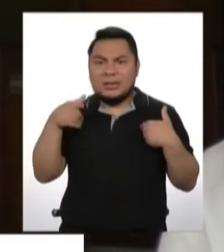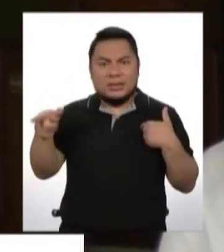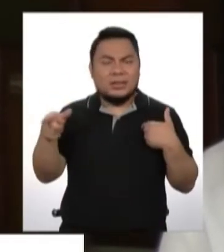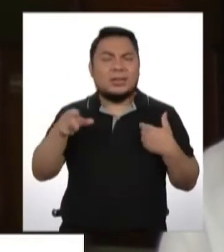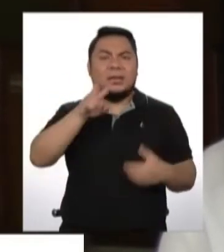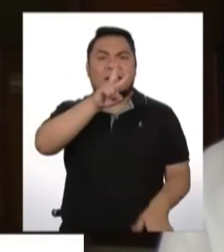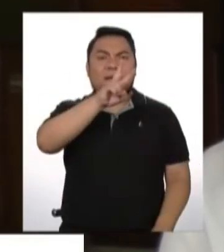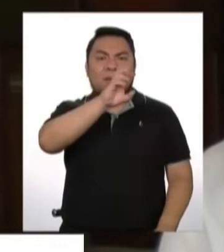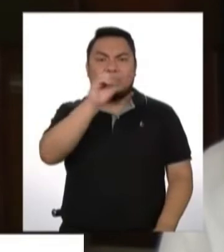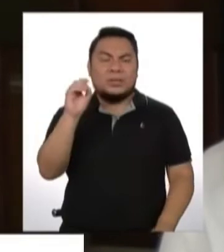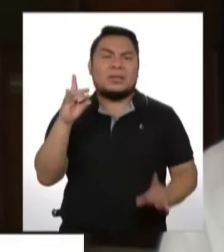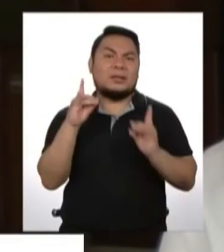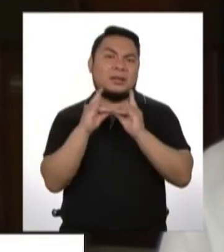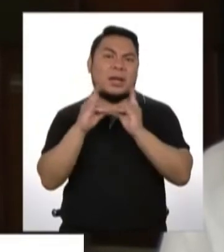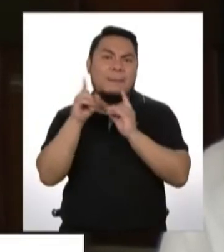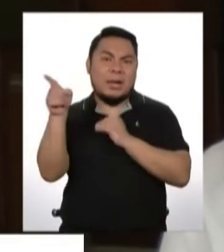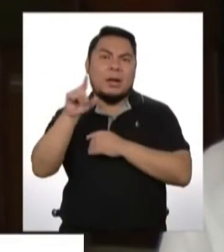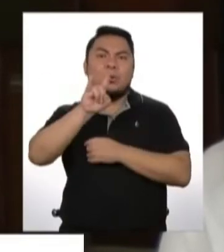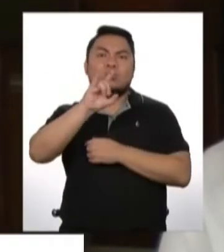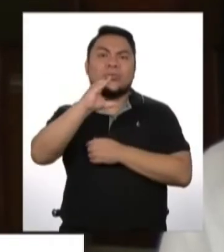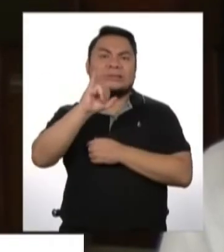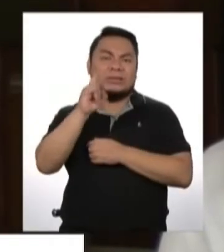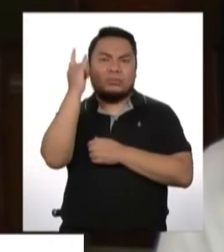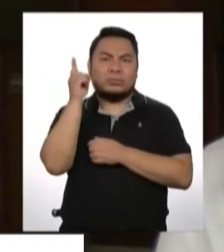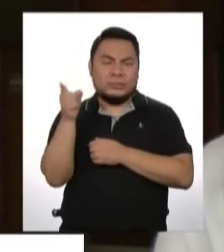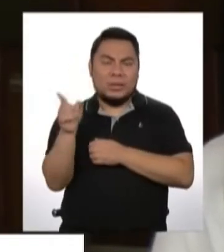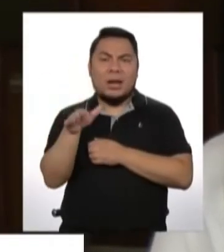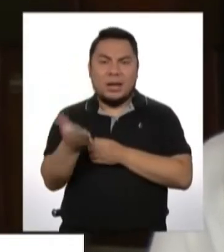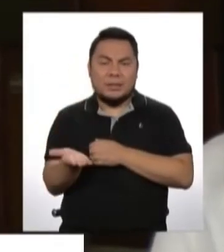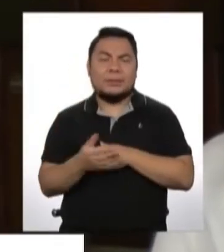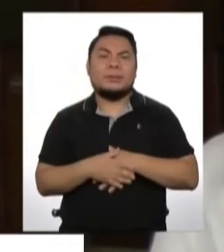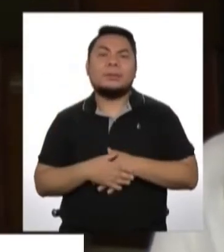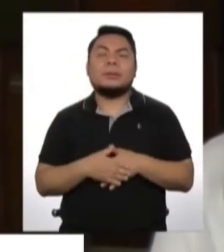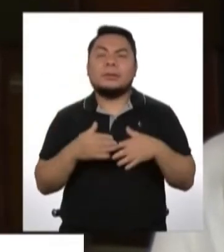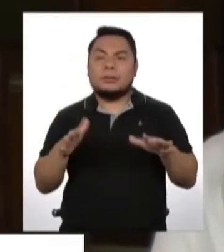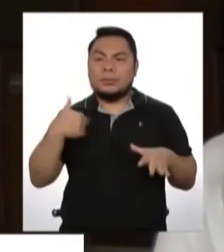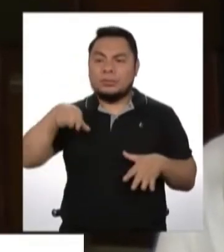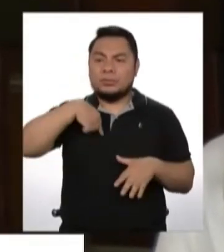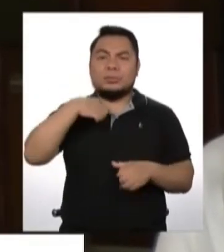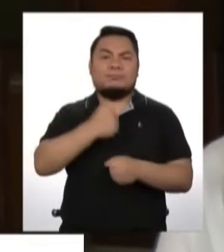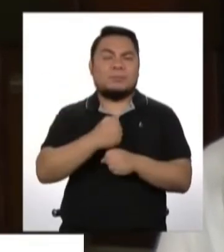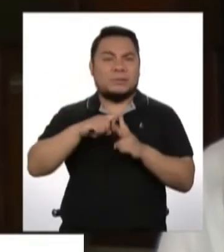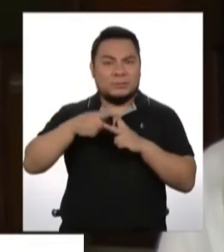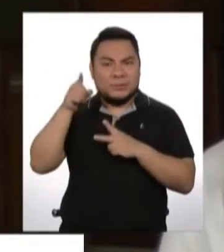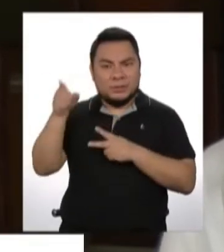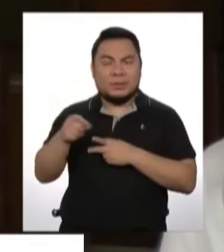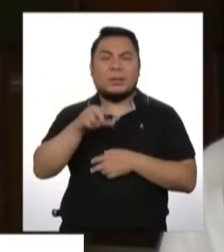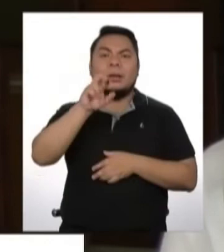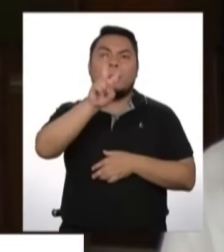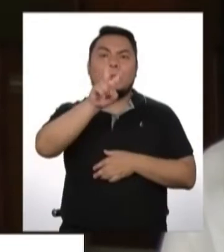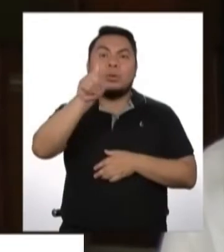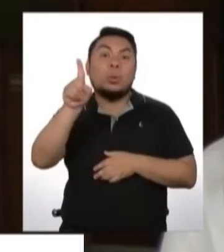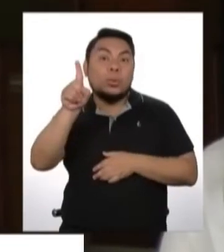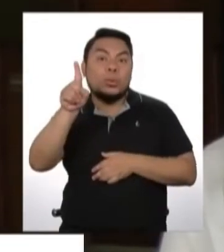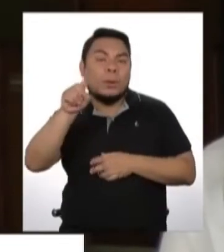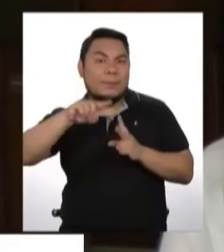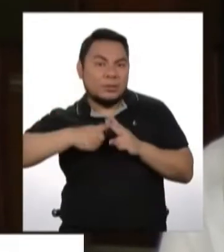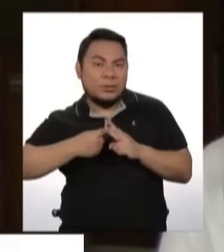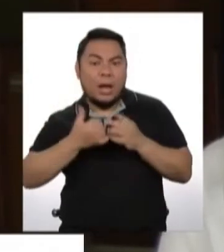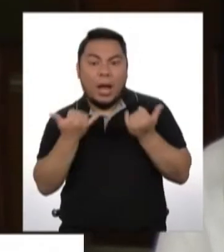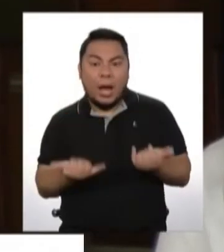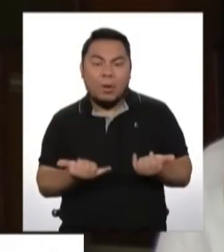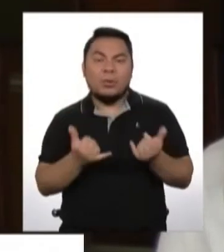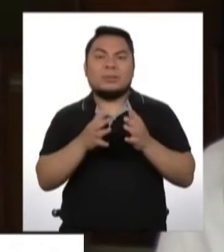de 200 camas UCI. Inicialmente lo pusimos en operaciones con 21 camas, de las cuales hoy